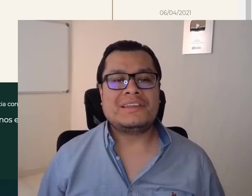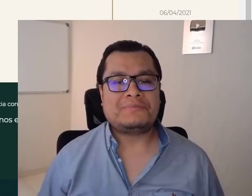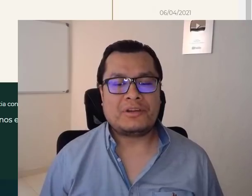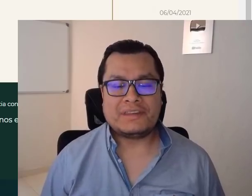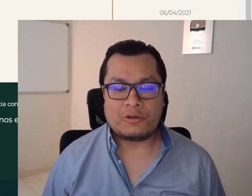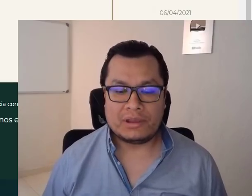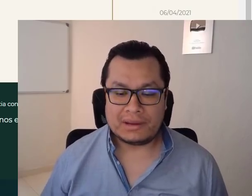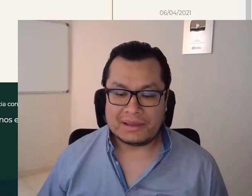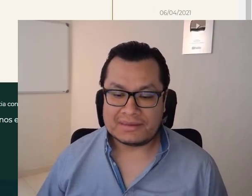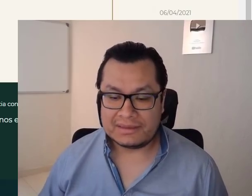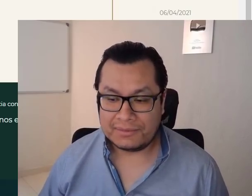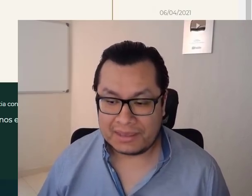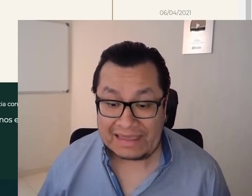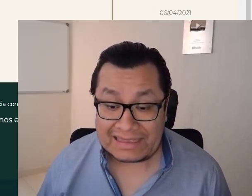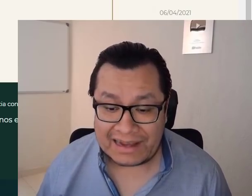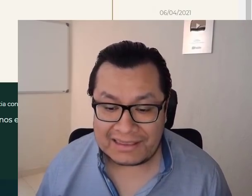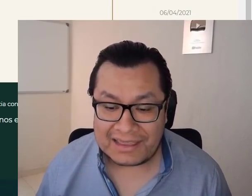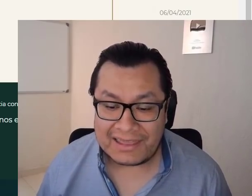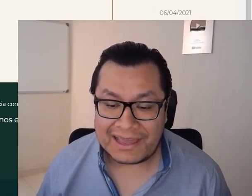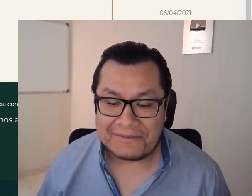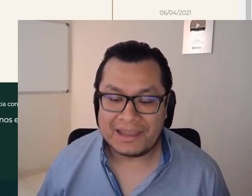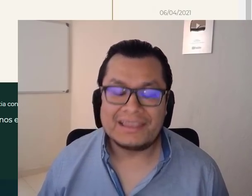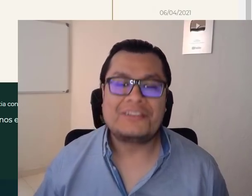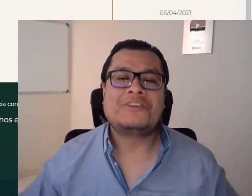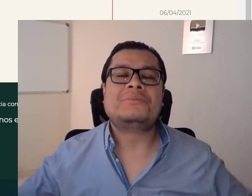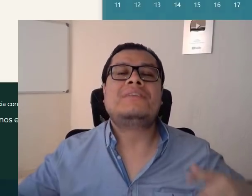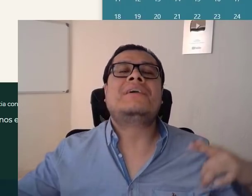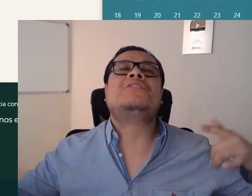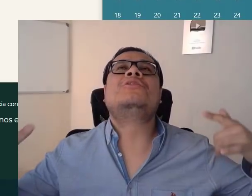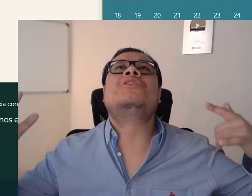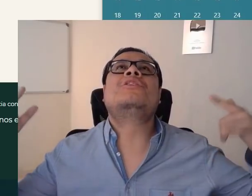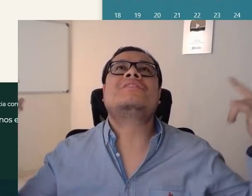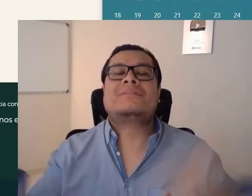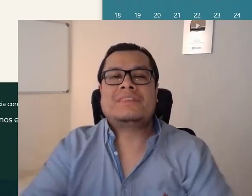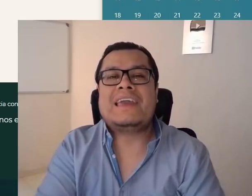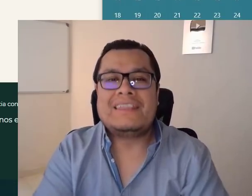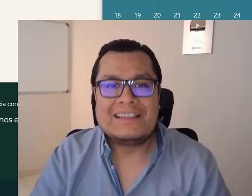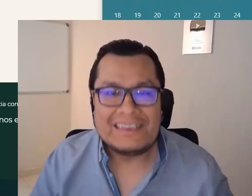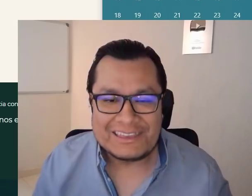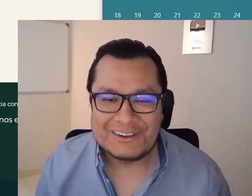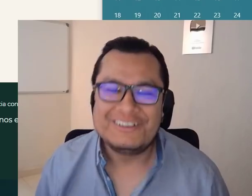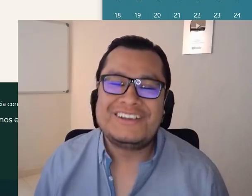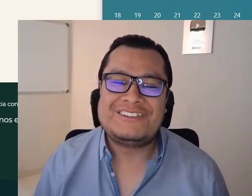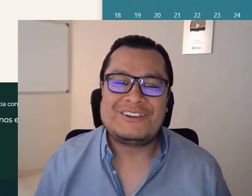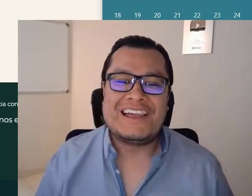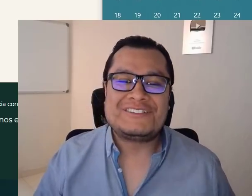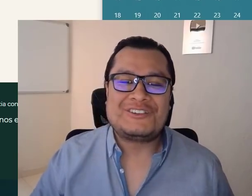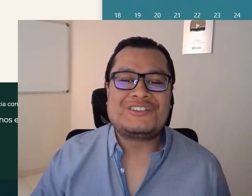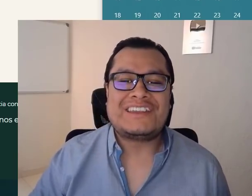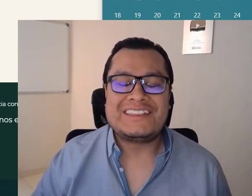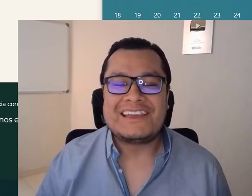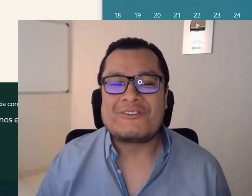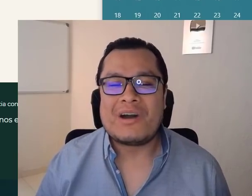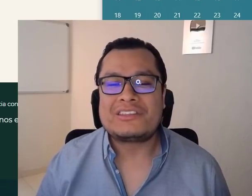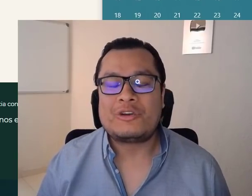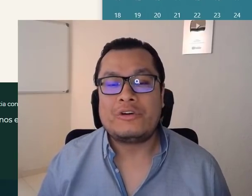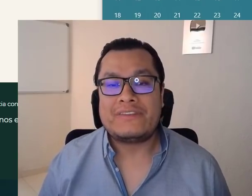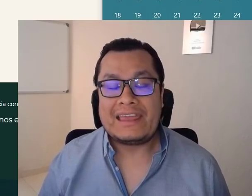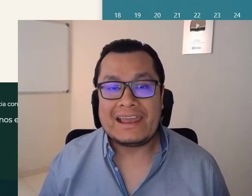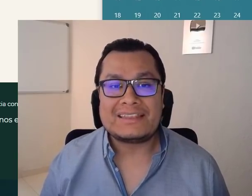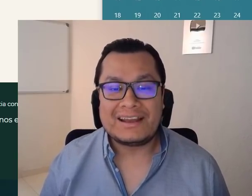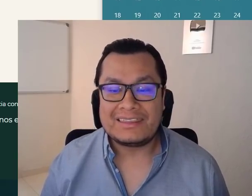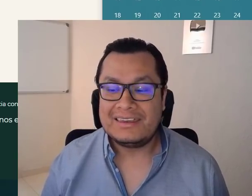hola como estan espero se encuentren bastante bien 30 de abril de 2021 día del niño son las 234